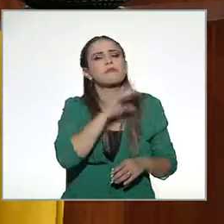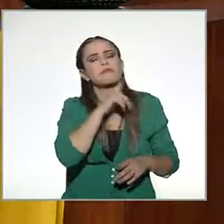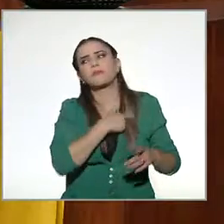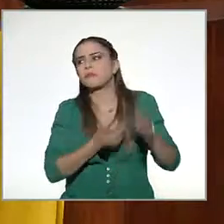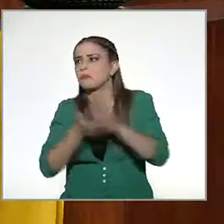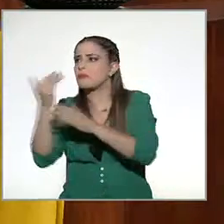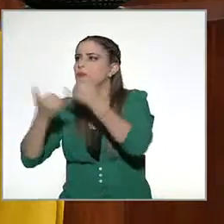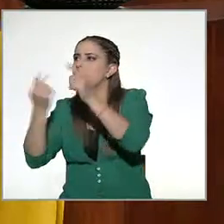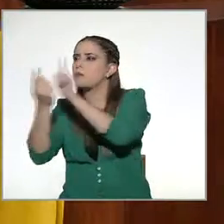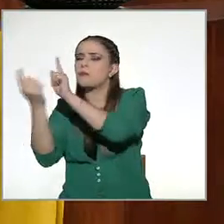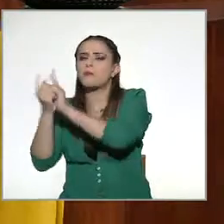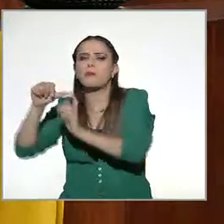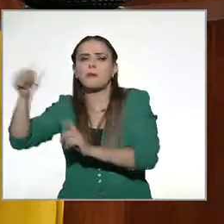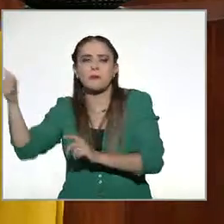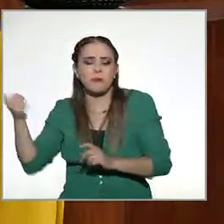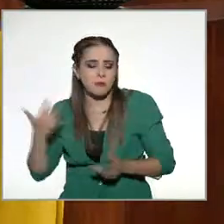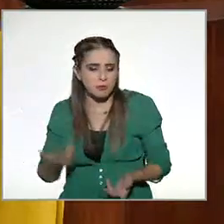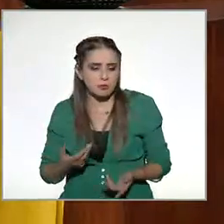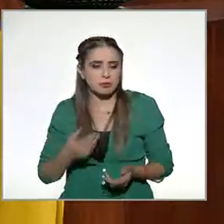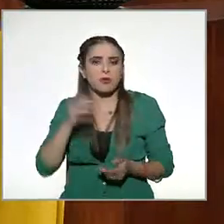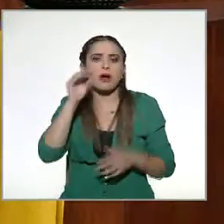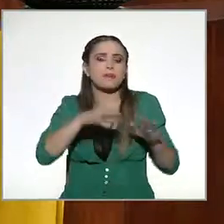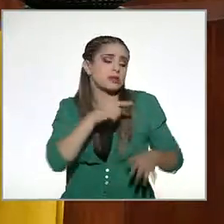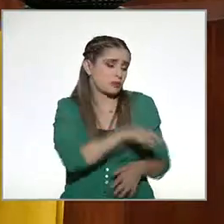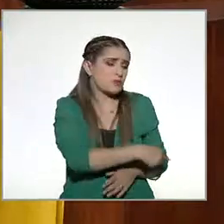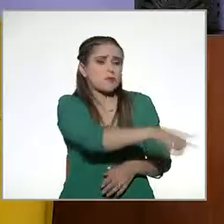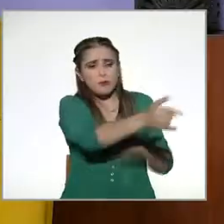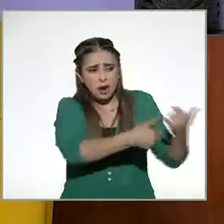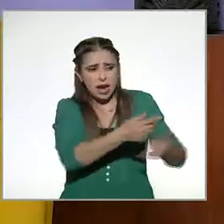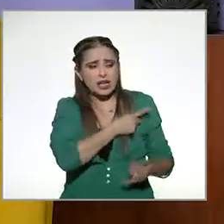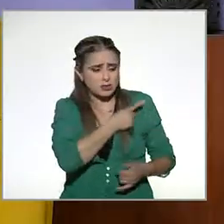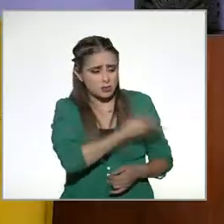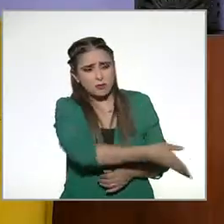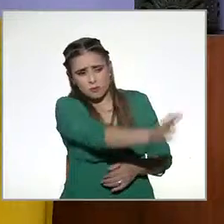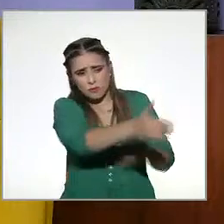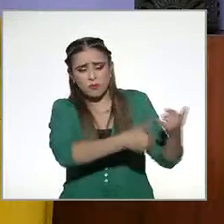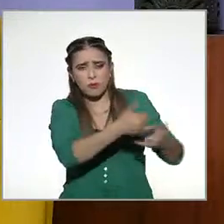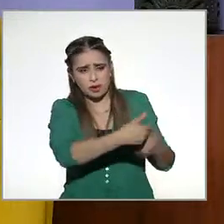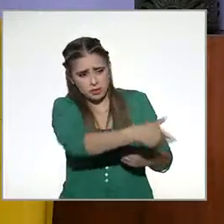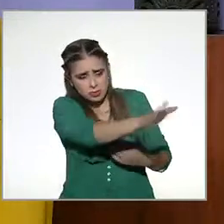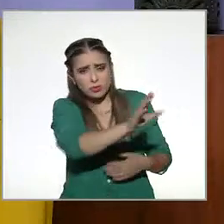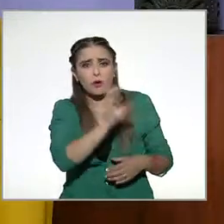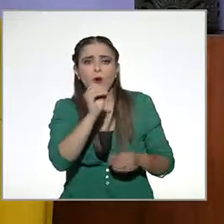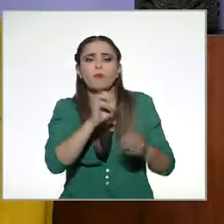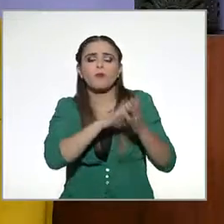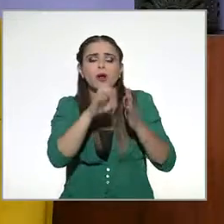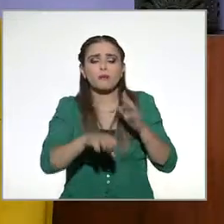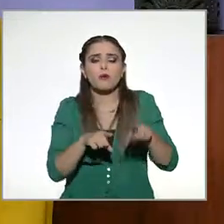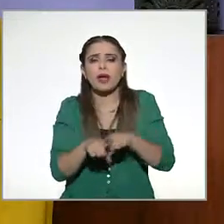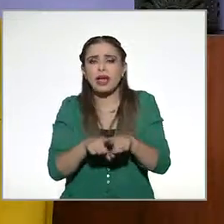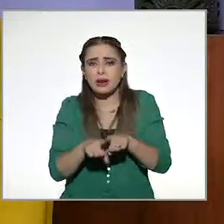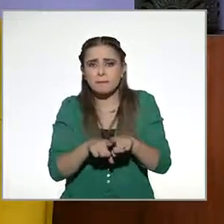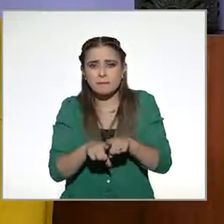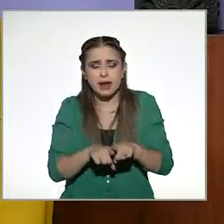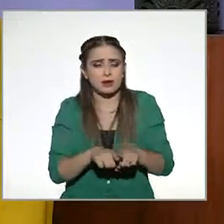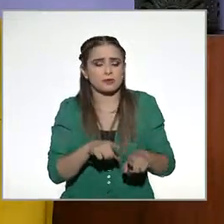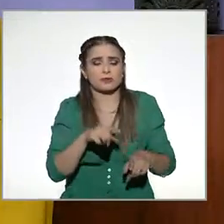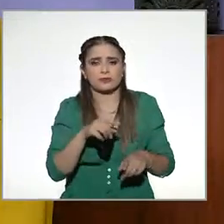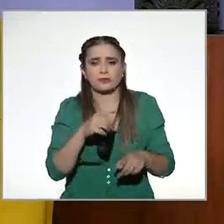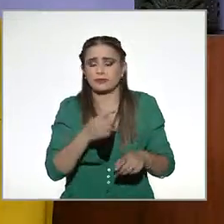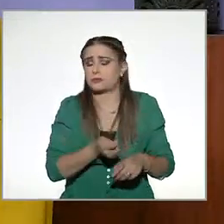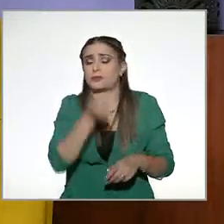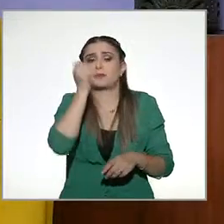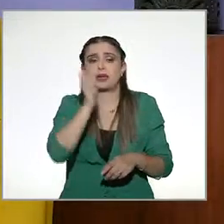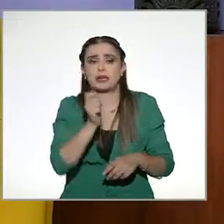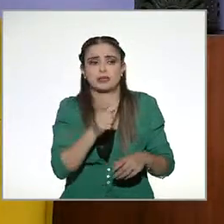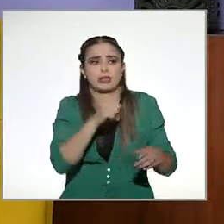juega, ¿no? Y ahí están los juguetes y juega, los dejan jugando solos, ¿no? Con los hermanos, por ejemplo, lo que tú dices, muy bien. O el primer kinder de la infancia